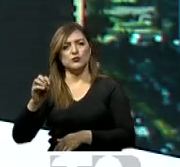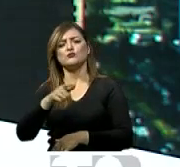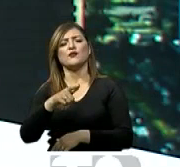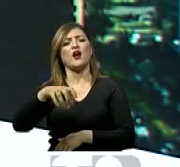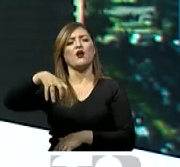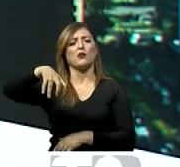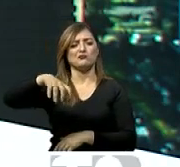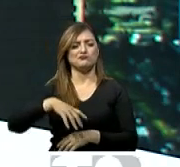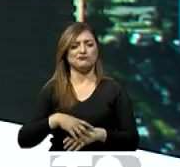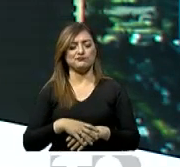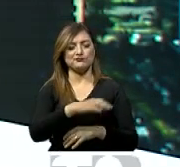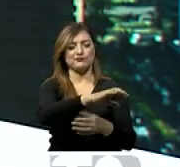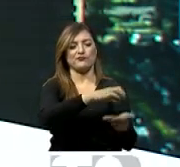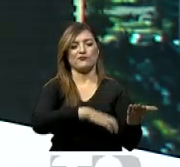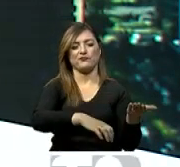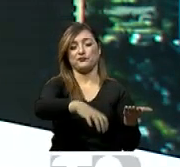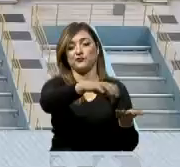en esas parroquias todo el año.